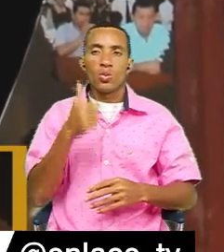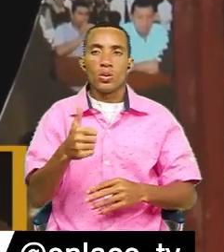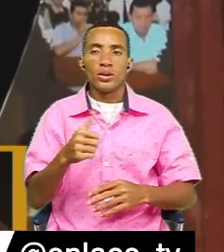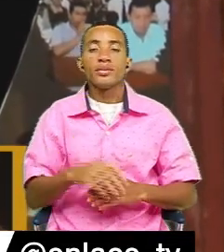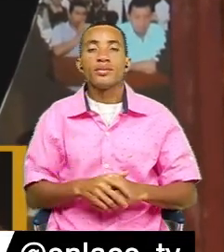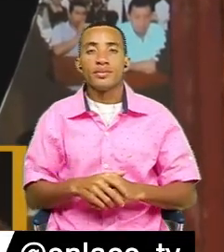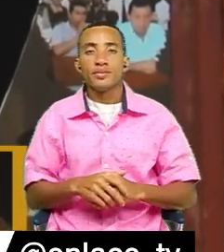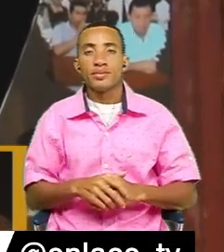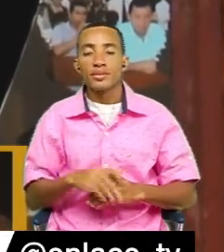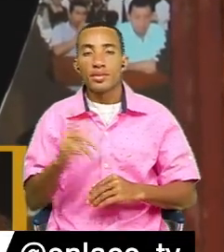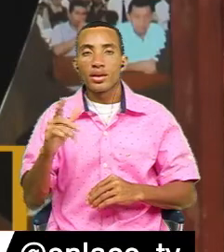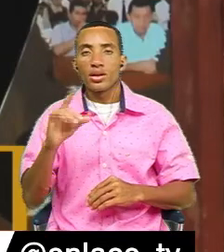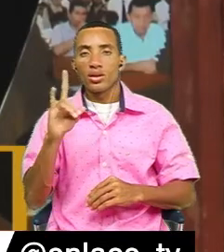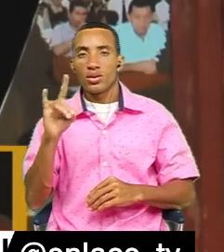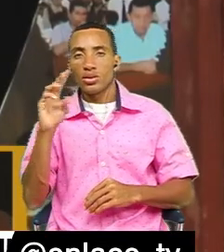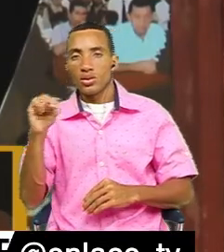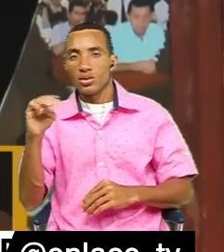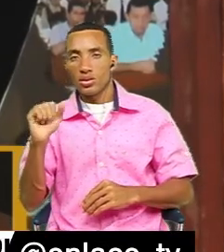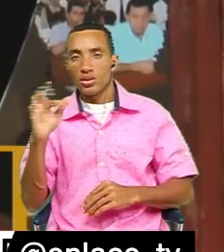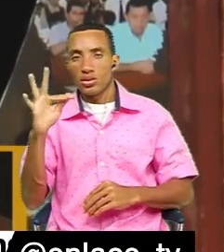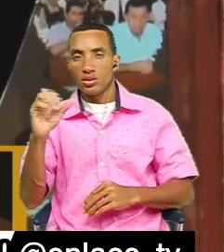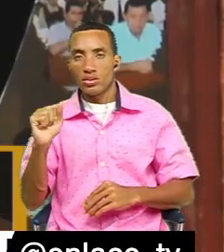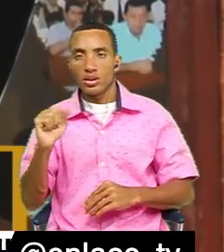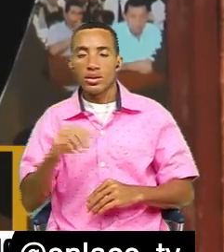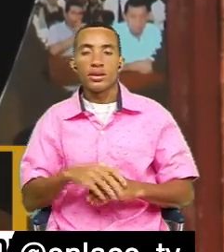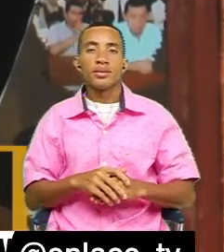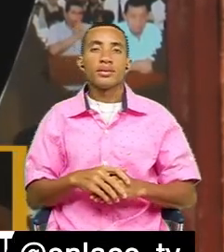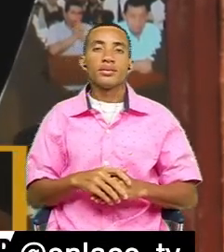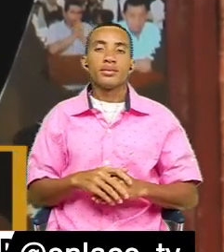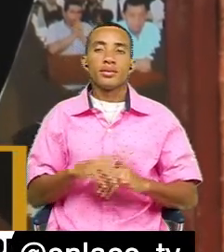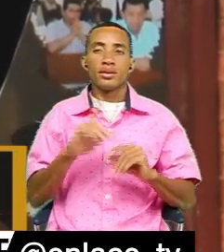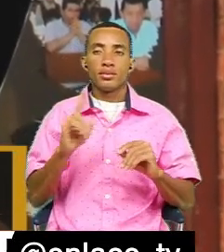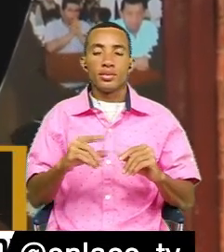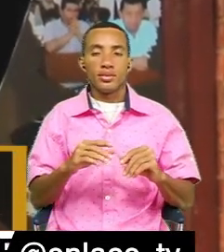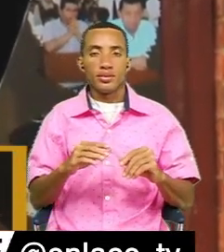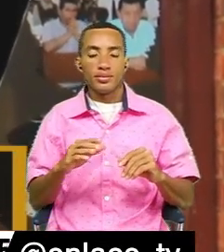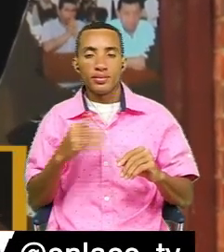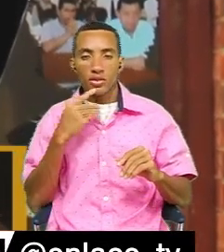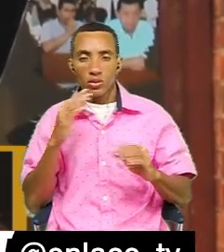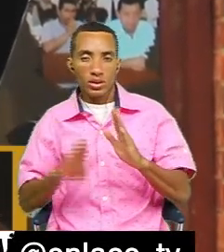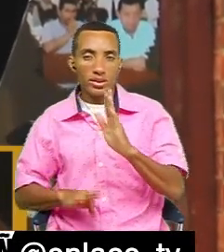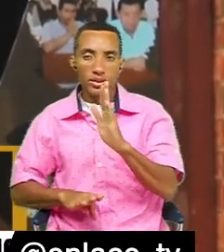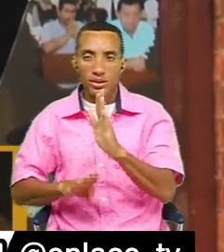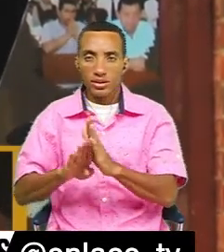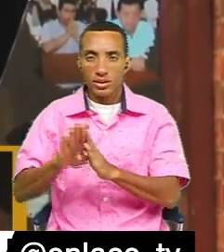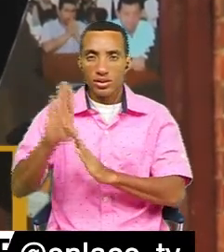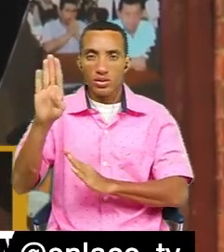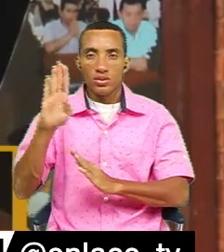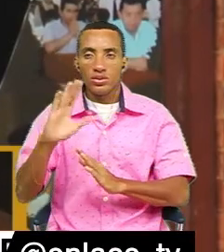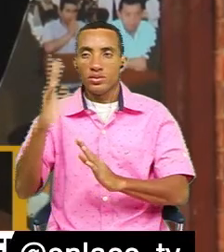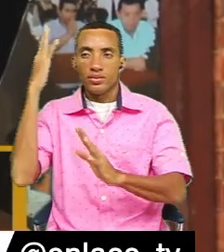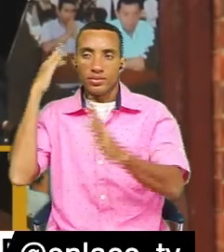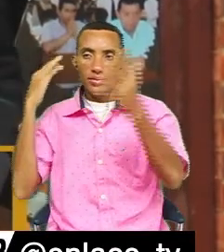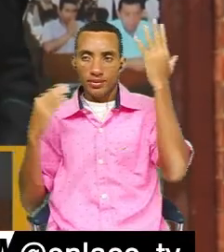una gran labor en Umata, pasa a Desarrollo Rural, que tenía Oscar Jaramillo.